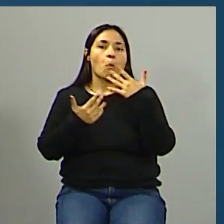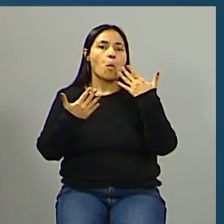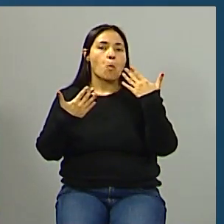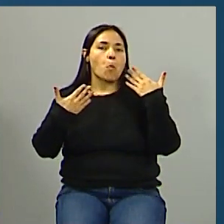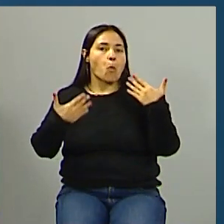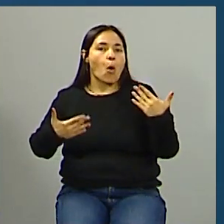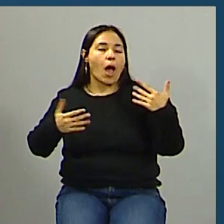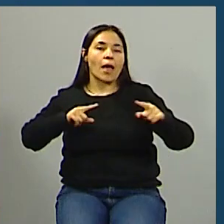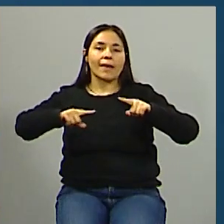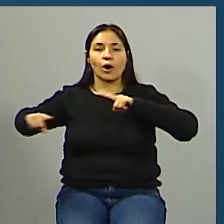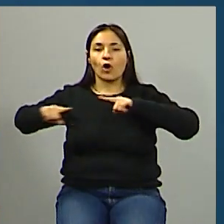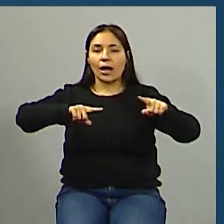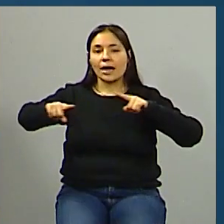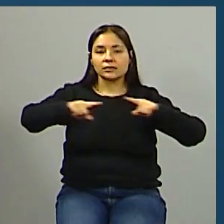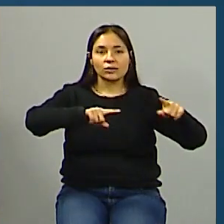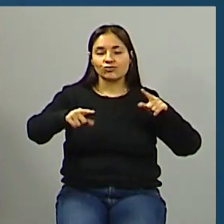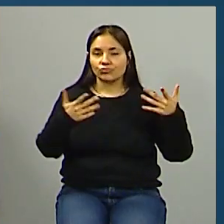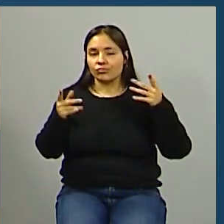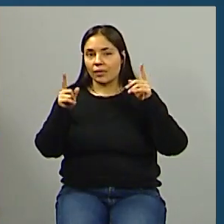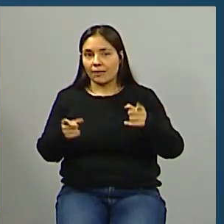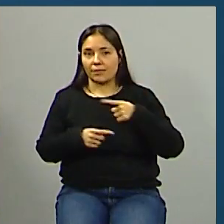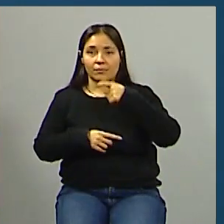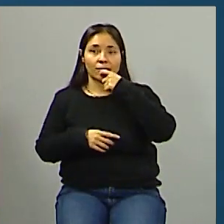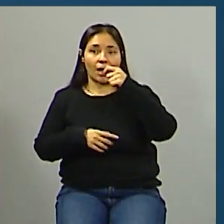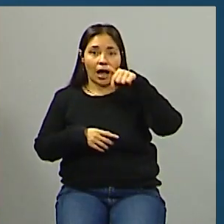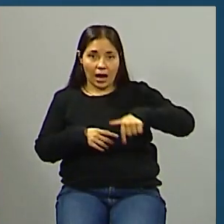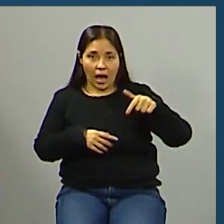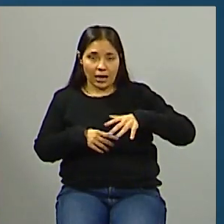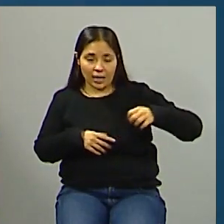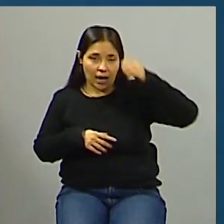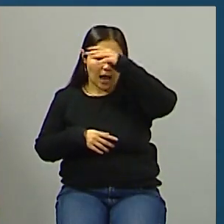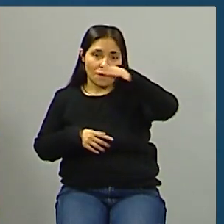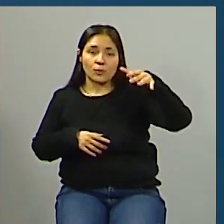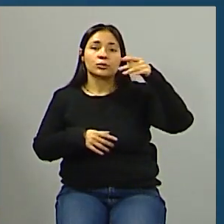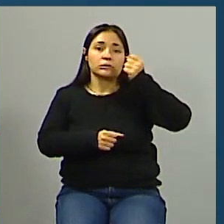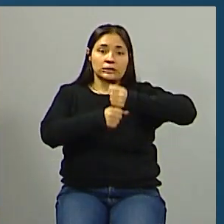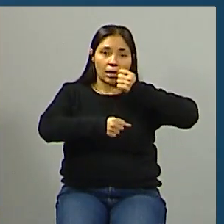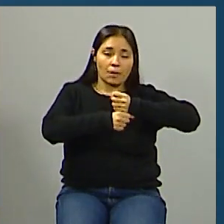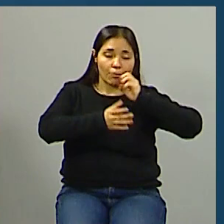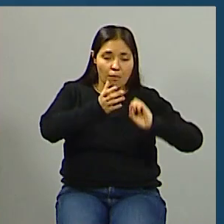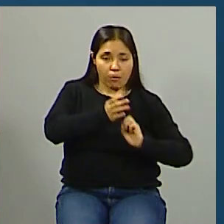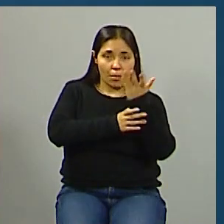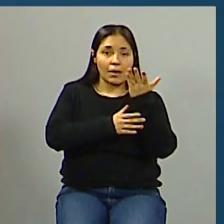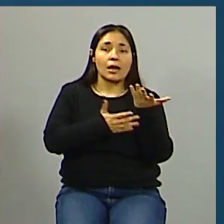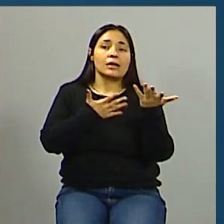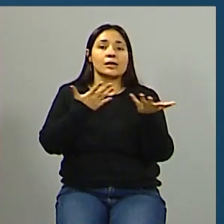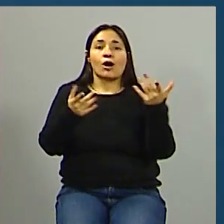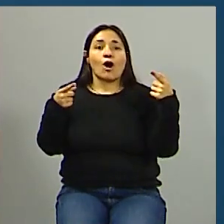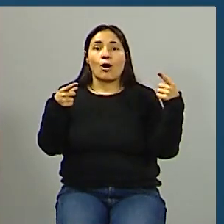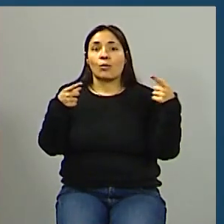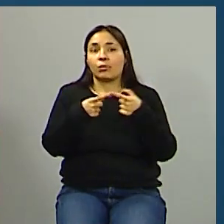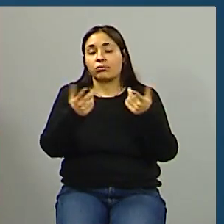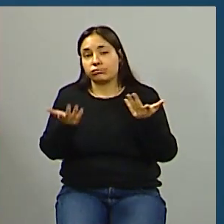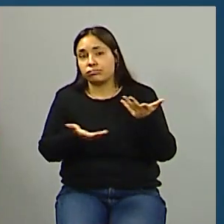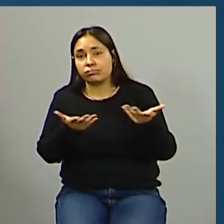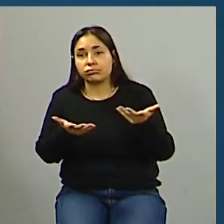es cierto? Para eso ha habido algunos emprendimientos aquí en el territorio tratando de, bueno, no sé, el PASIT, por